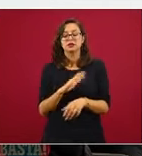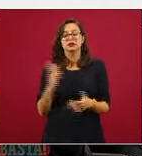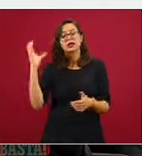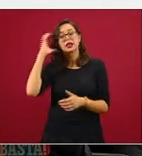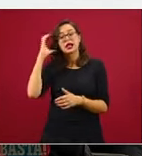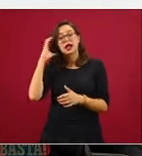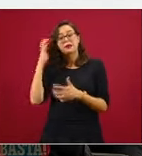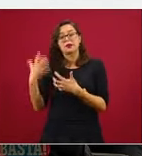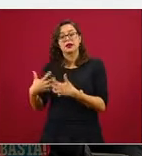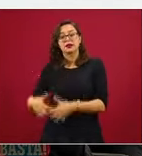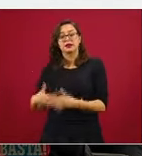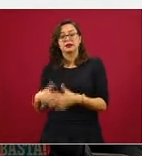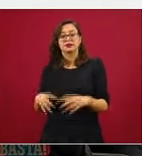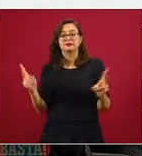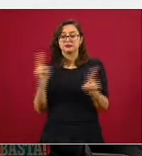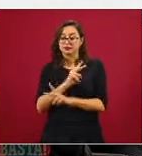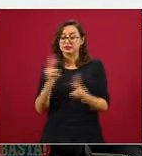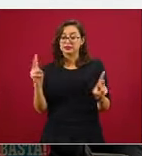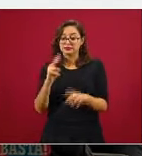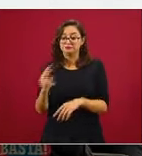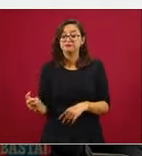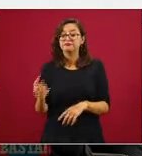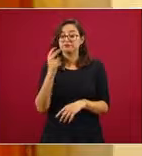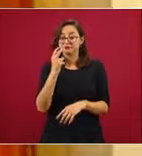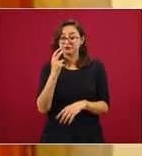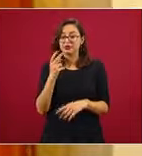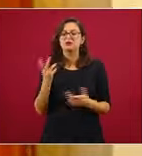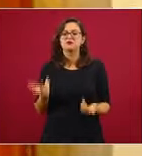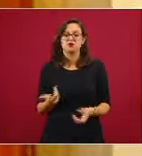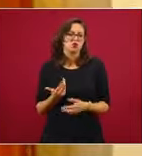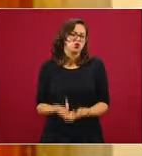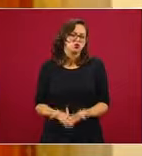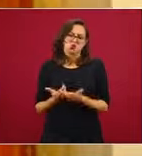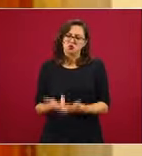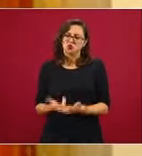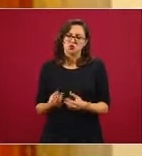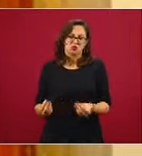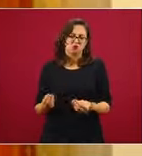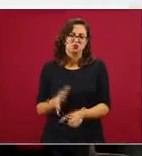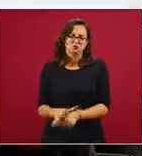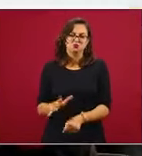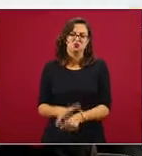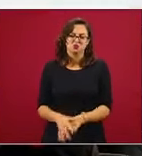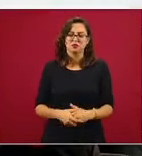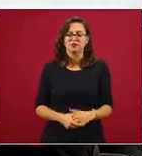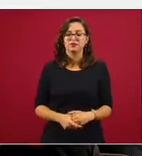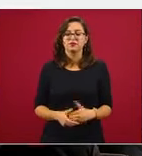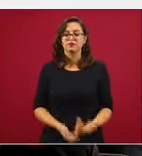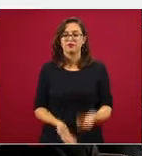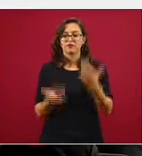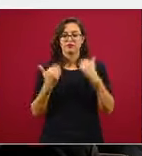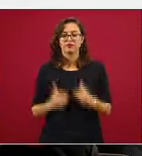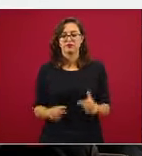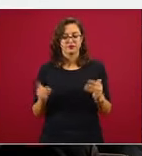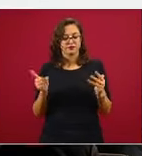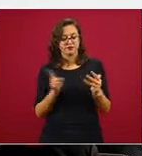ventilador, definitivamente ahí sí se tiene todavía mayor capacidad. Veamos la tercera entidad de esta